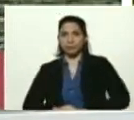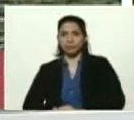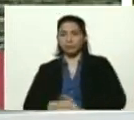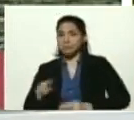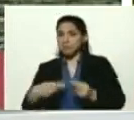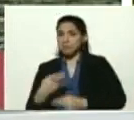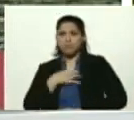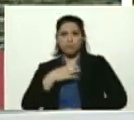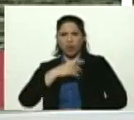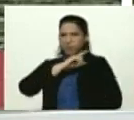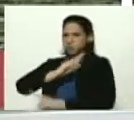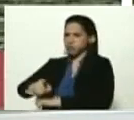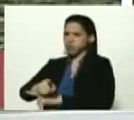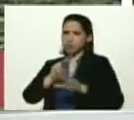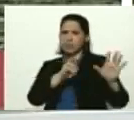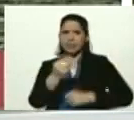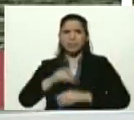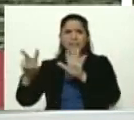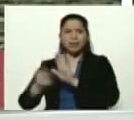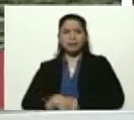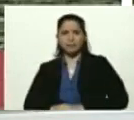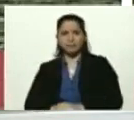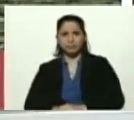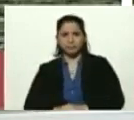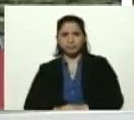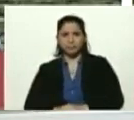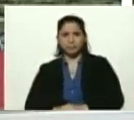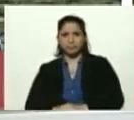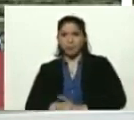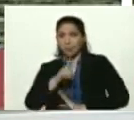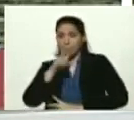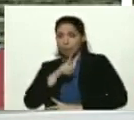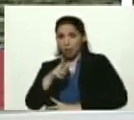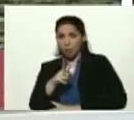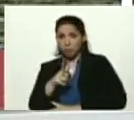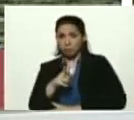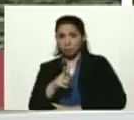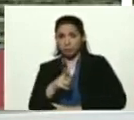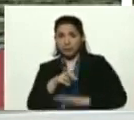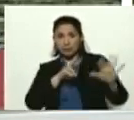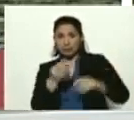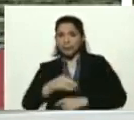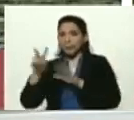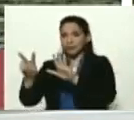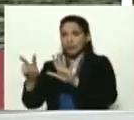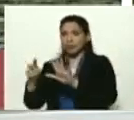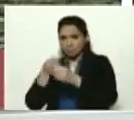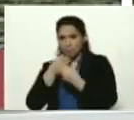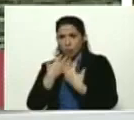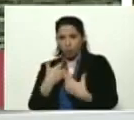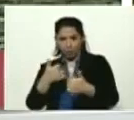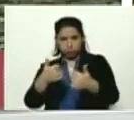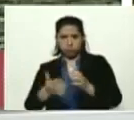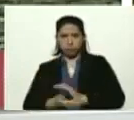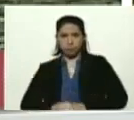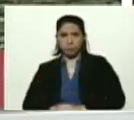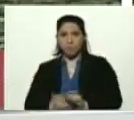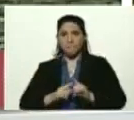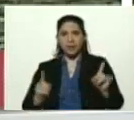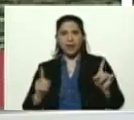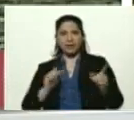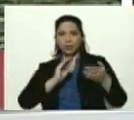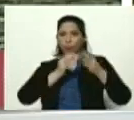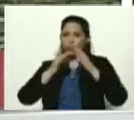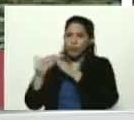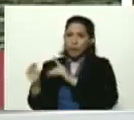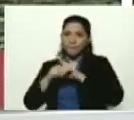Nadie puede acusar que el 7+7 es malo. El 7+7 ha sido muy bueno para la